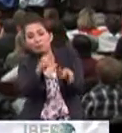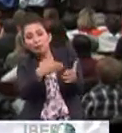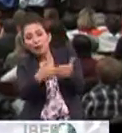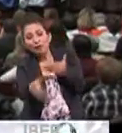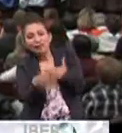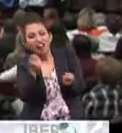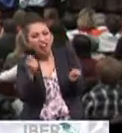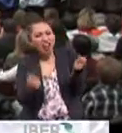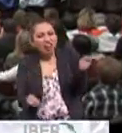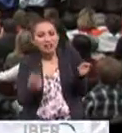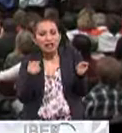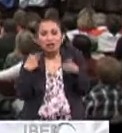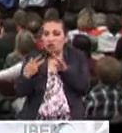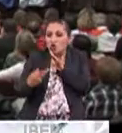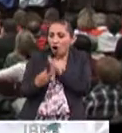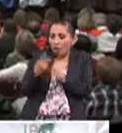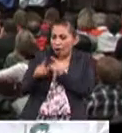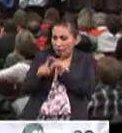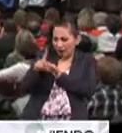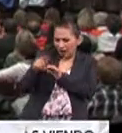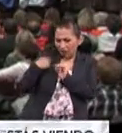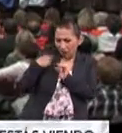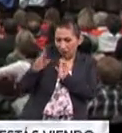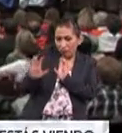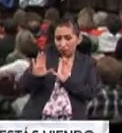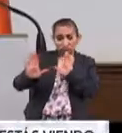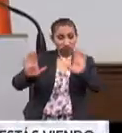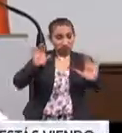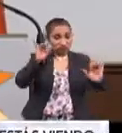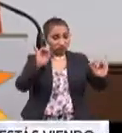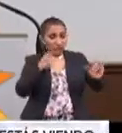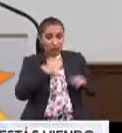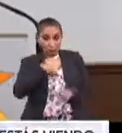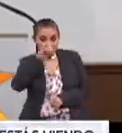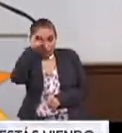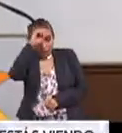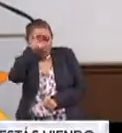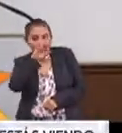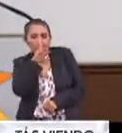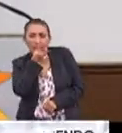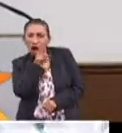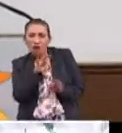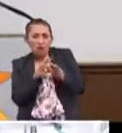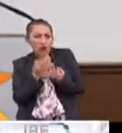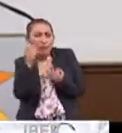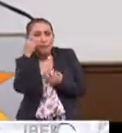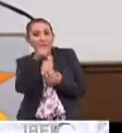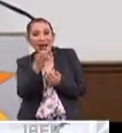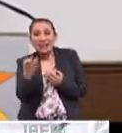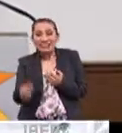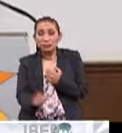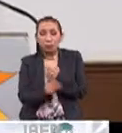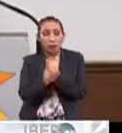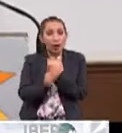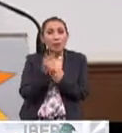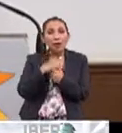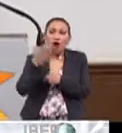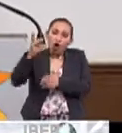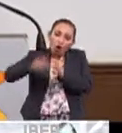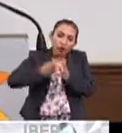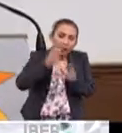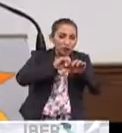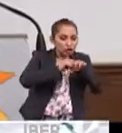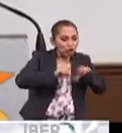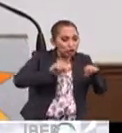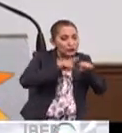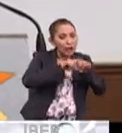moderna y el resurgimiento de las políticas identitarias. En mi opinión, no hay mejor manera para enfrentar este reto que regresar a